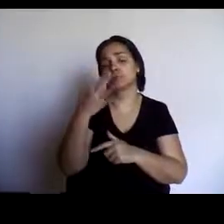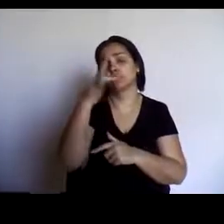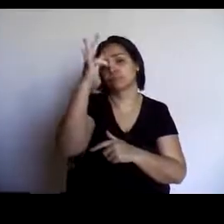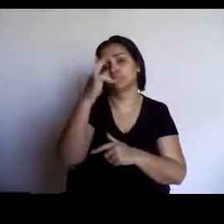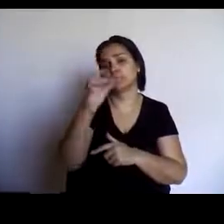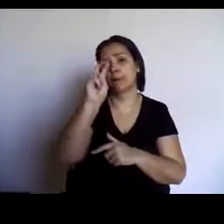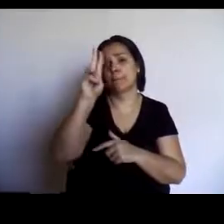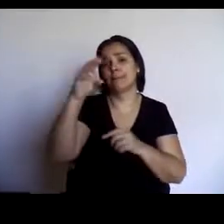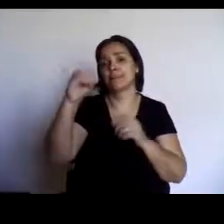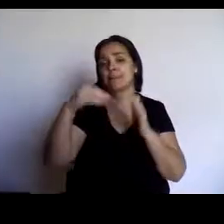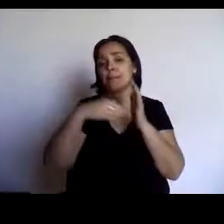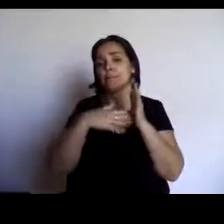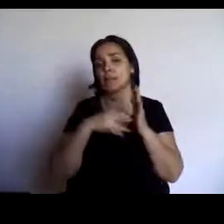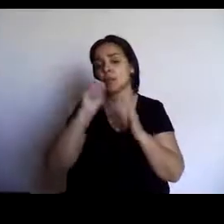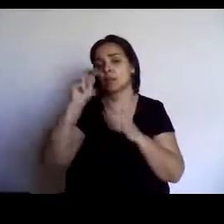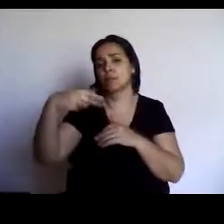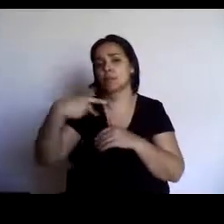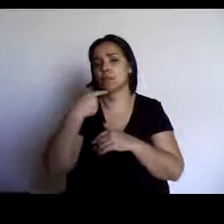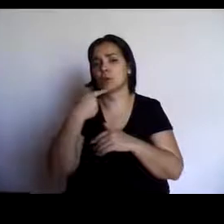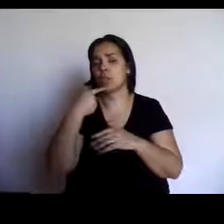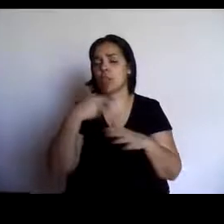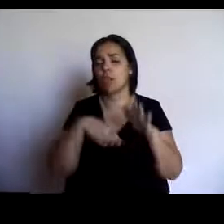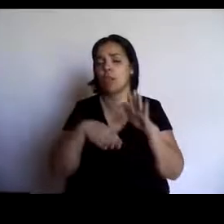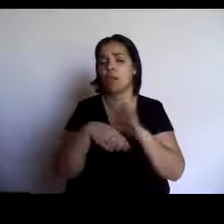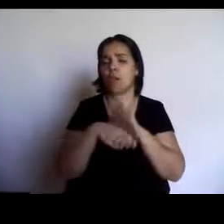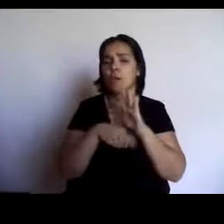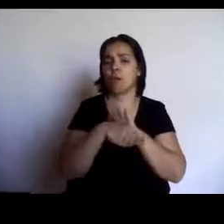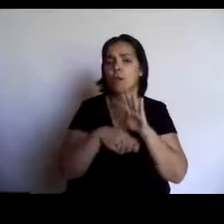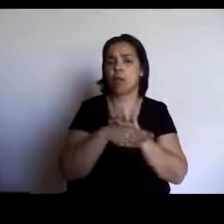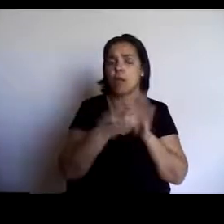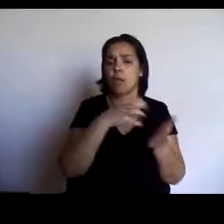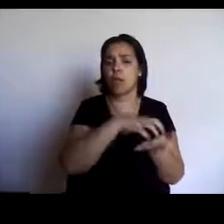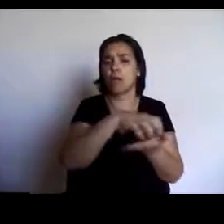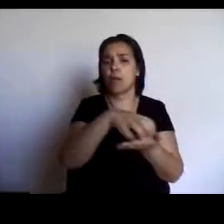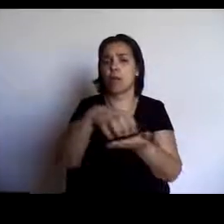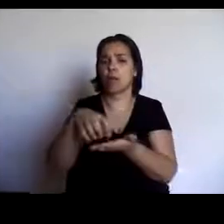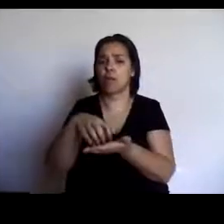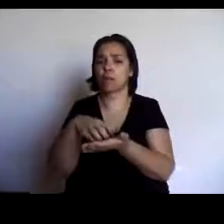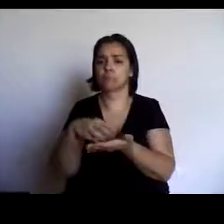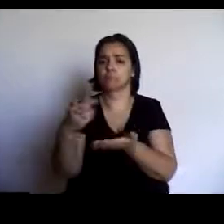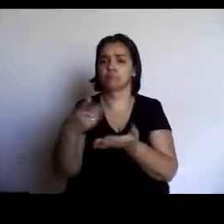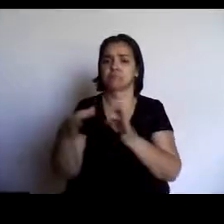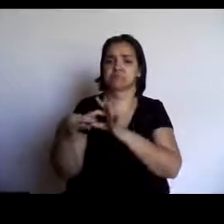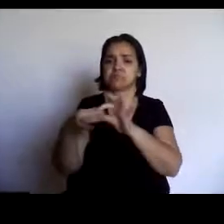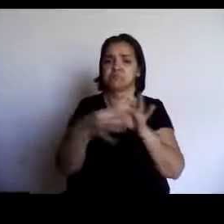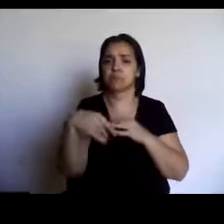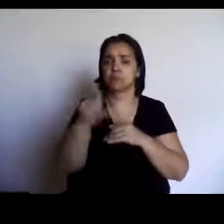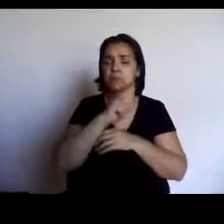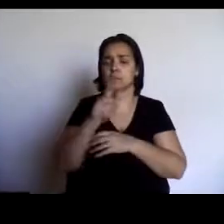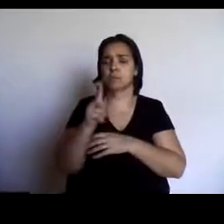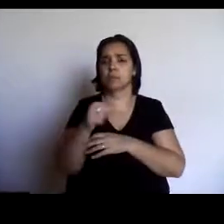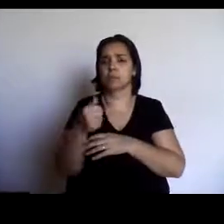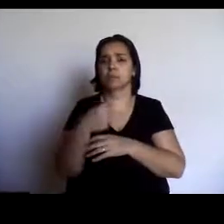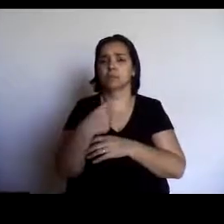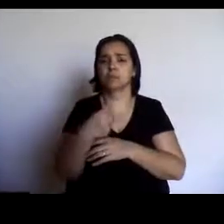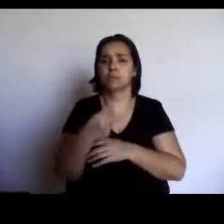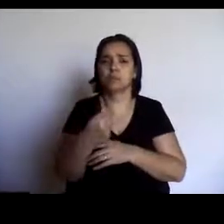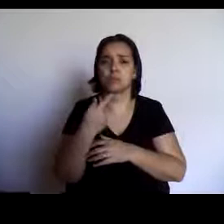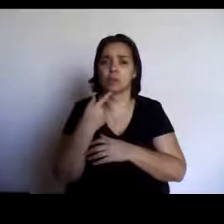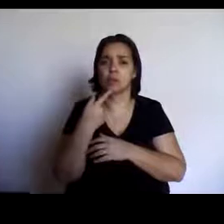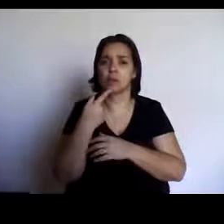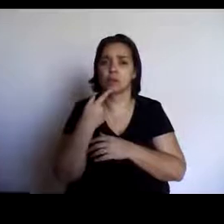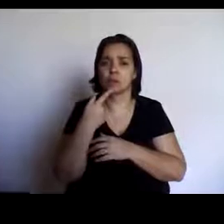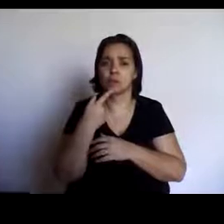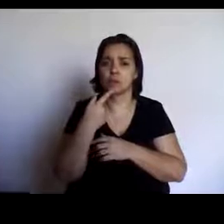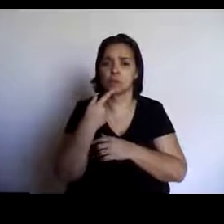consideró que no había una continuación de la urbanización entre los tres. Ellos pretendían que, bueno, que se pudiera pasar de un municipio a otro